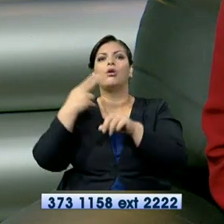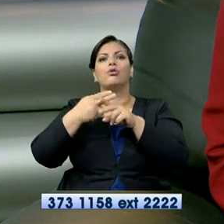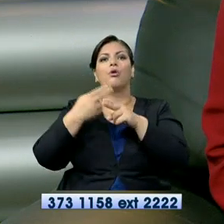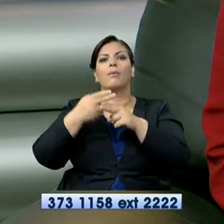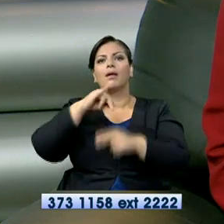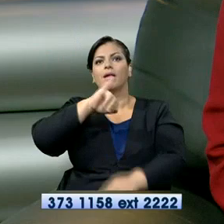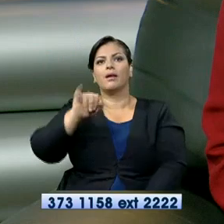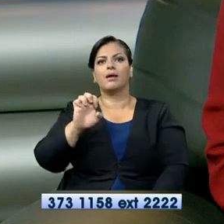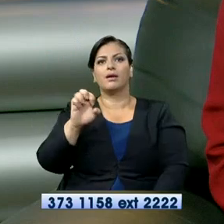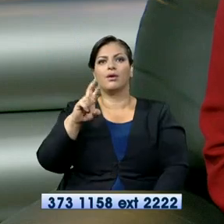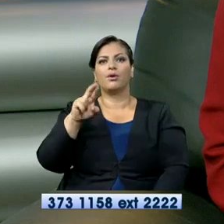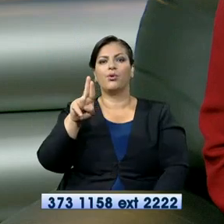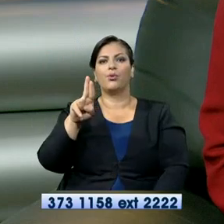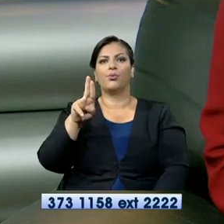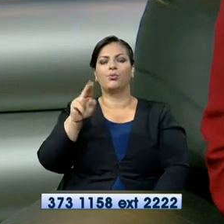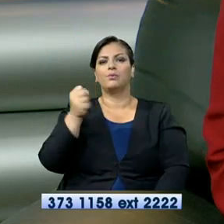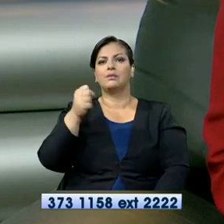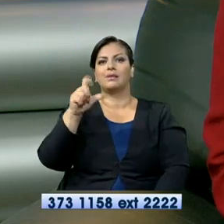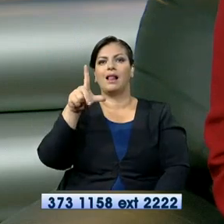y Sudamérica. Veamos.